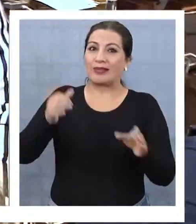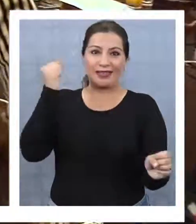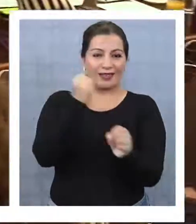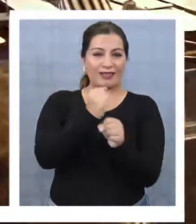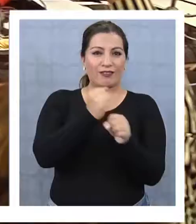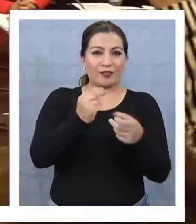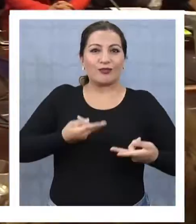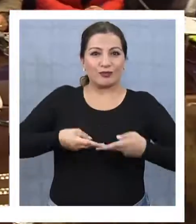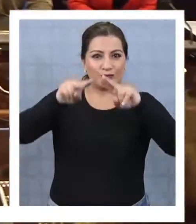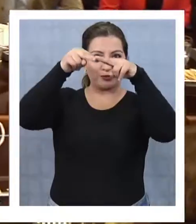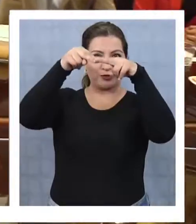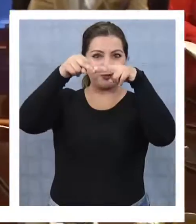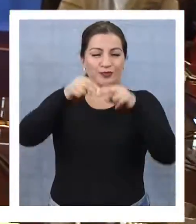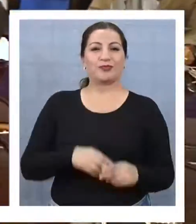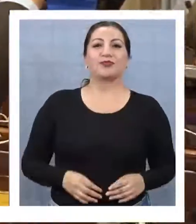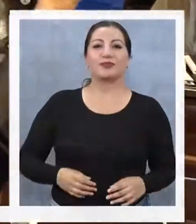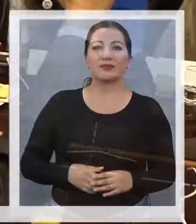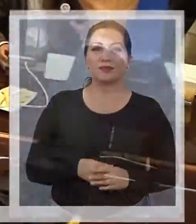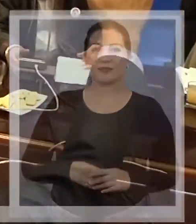obra.